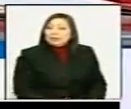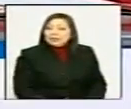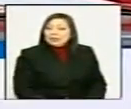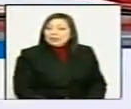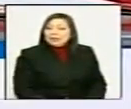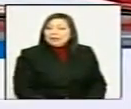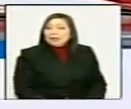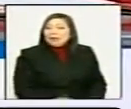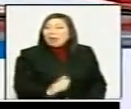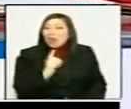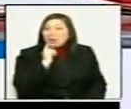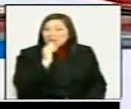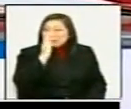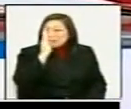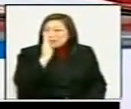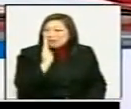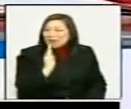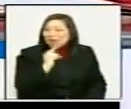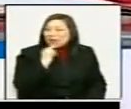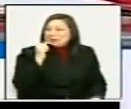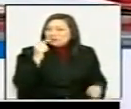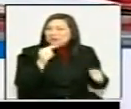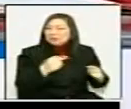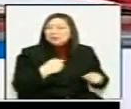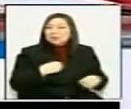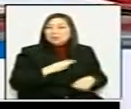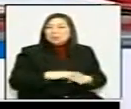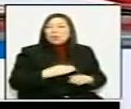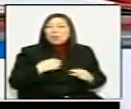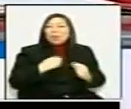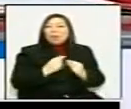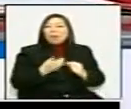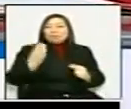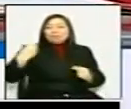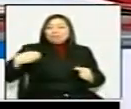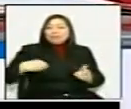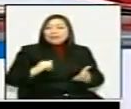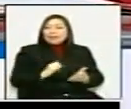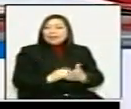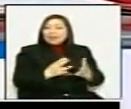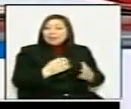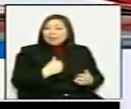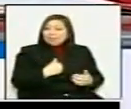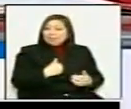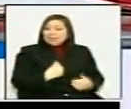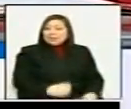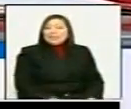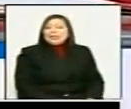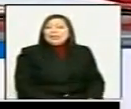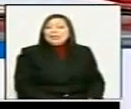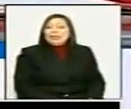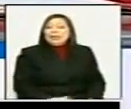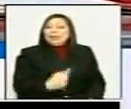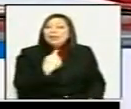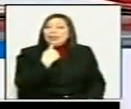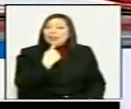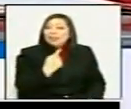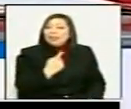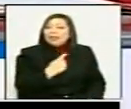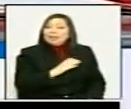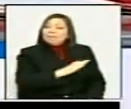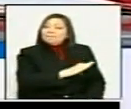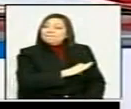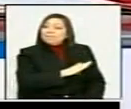es motivo de alteración de sospechas y de dudas, he pedido a mi abogado que exprese al señor